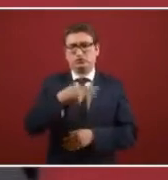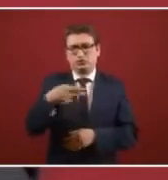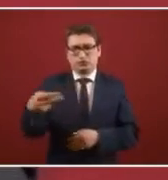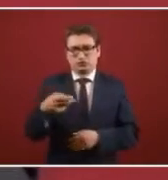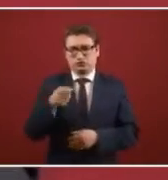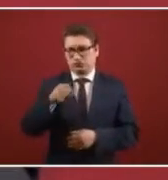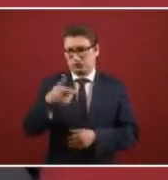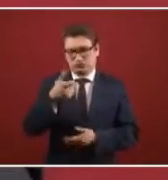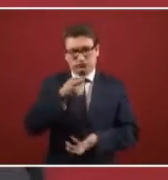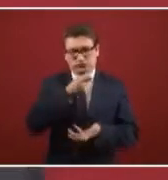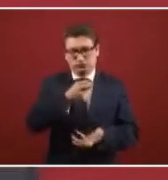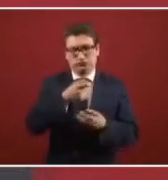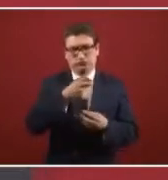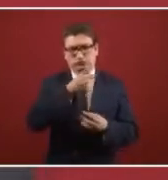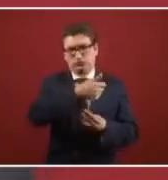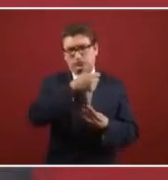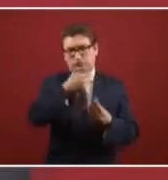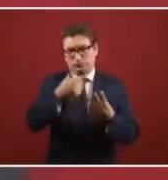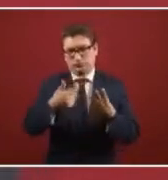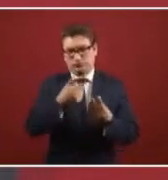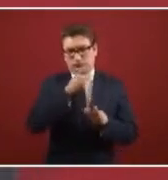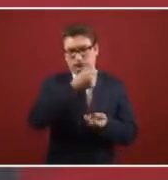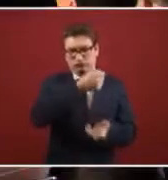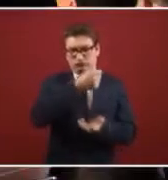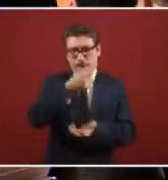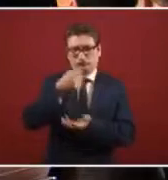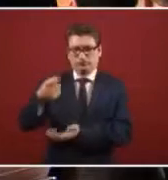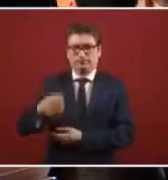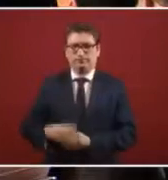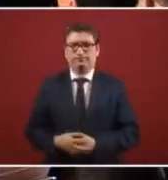la misma And cantidad. then para in las euros tres, again, the same amount.